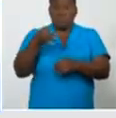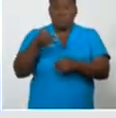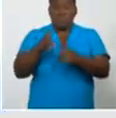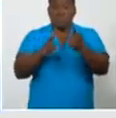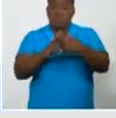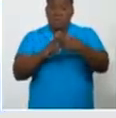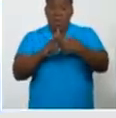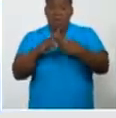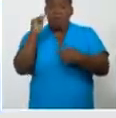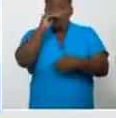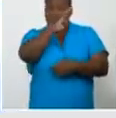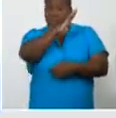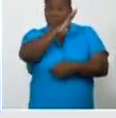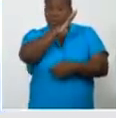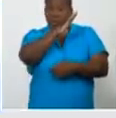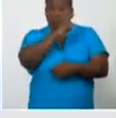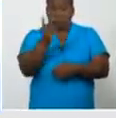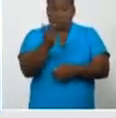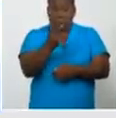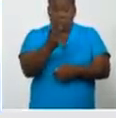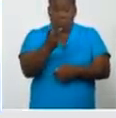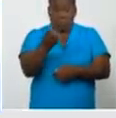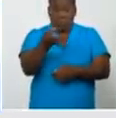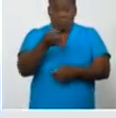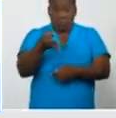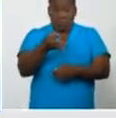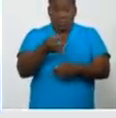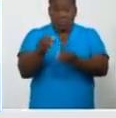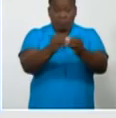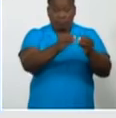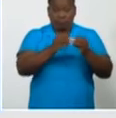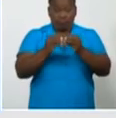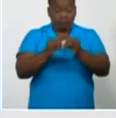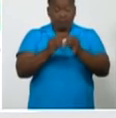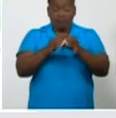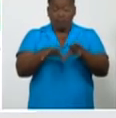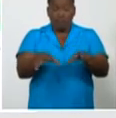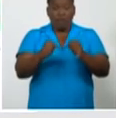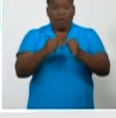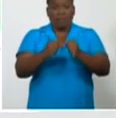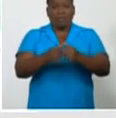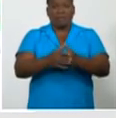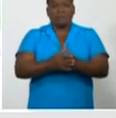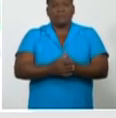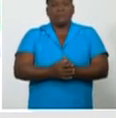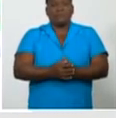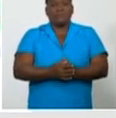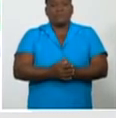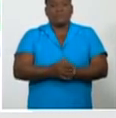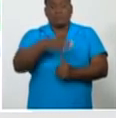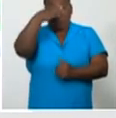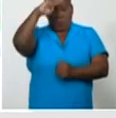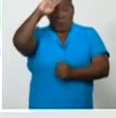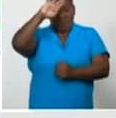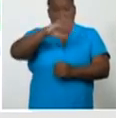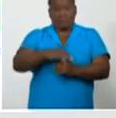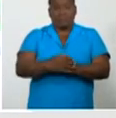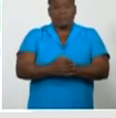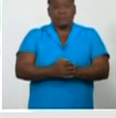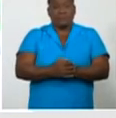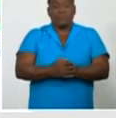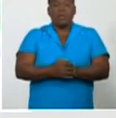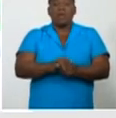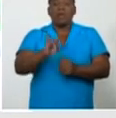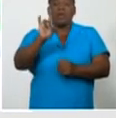con las mayores tasas de transmisión. De esta forma, Cuba, con